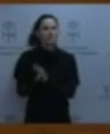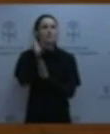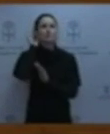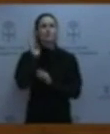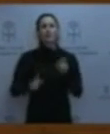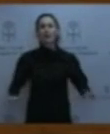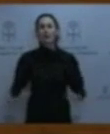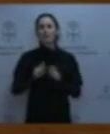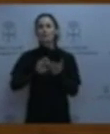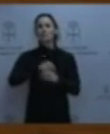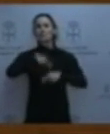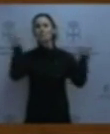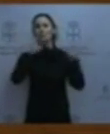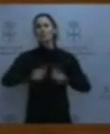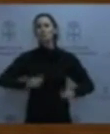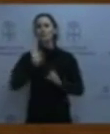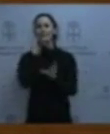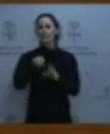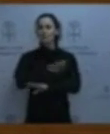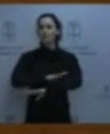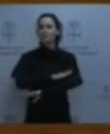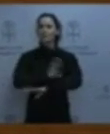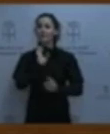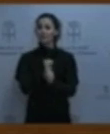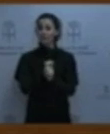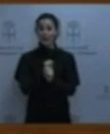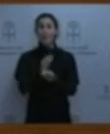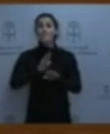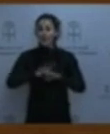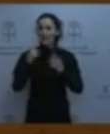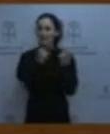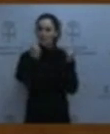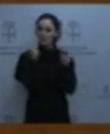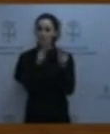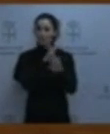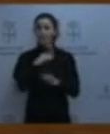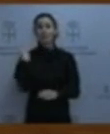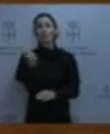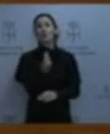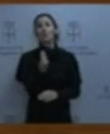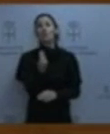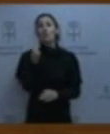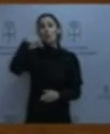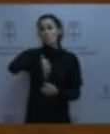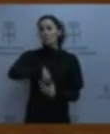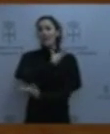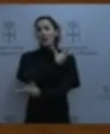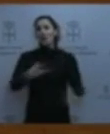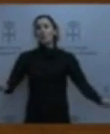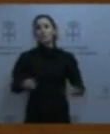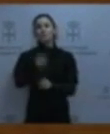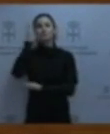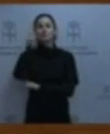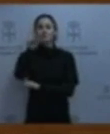los servicios públicos, de los empleados públicos, ante las necesidades sociales, quedarán una vez más solos votando no, como pasa aquí cada viernes en esta Junta